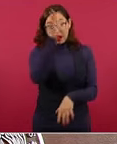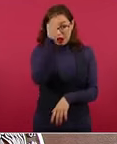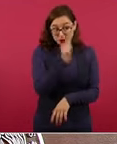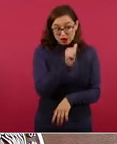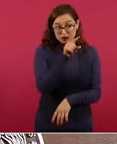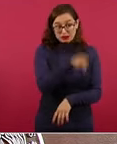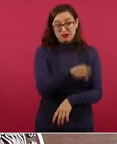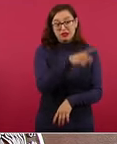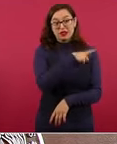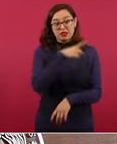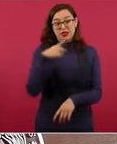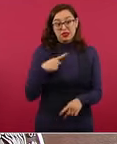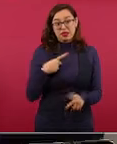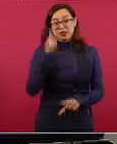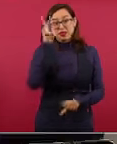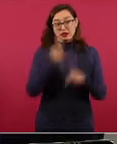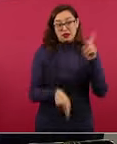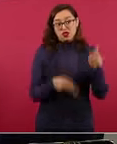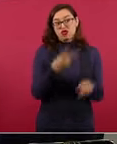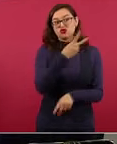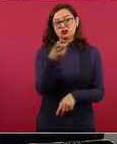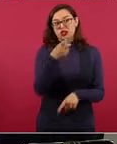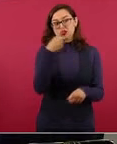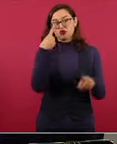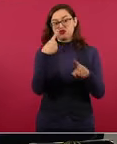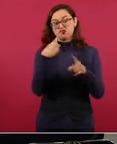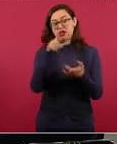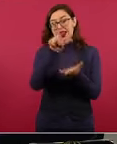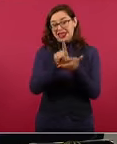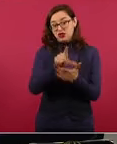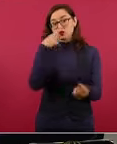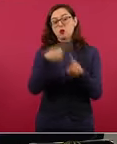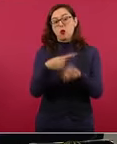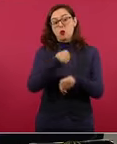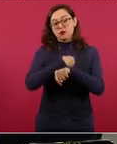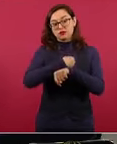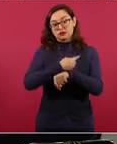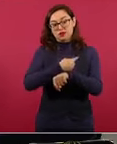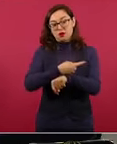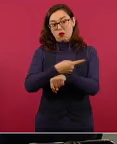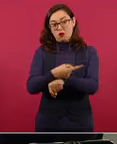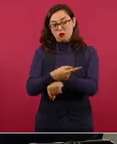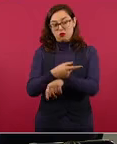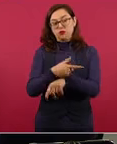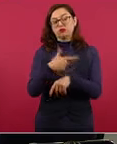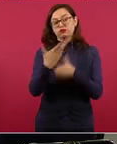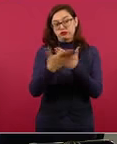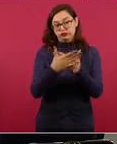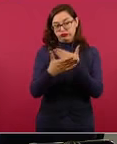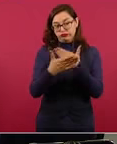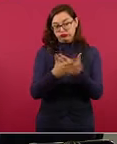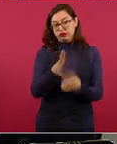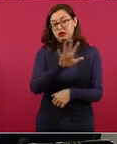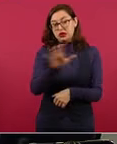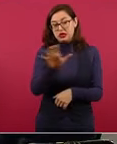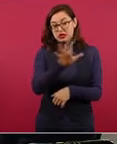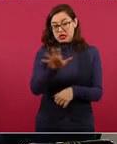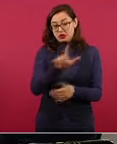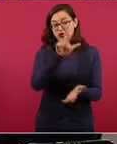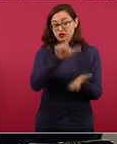comprometidos 200 litros por segundo y vamos a llegar a 500 litros por segundo en futuras aportaciones